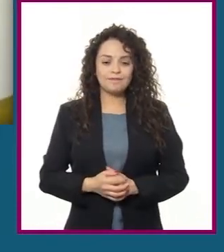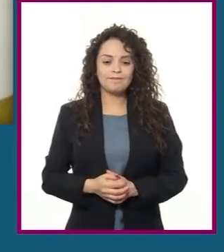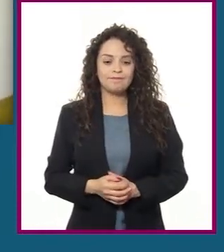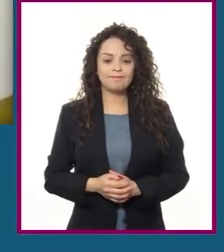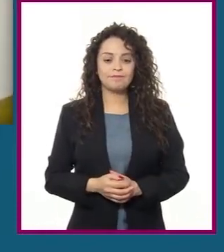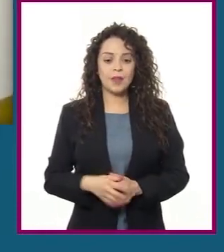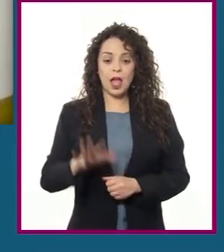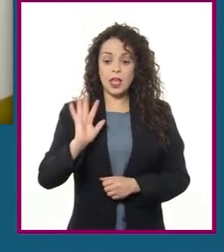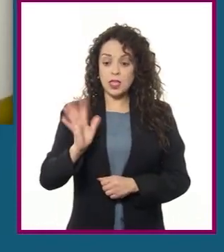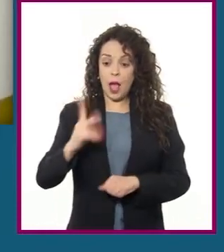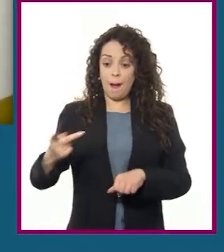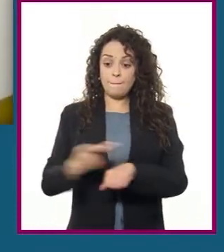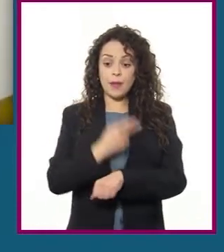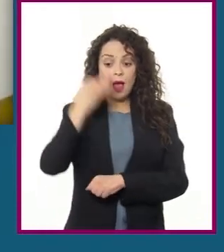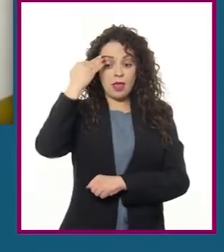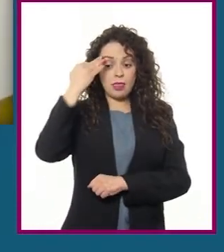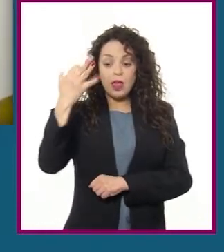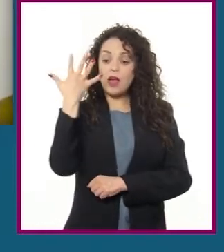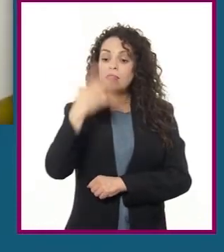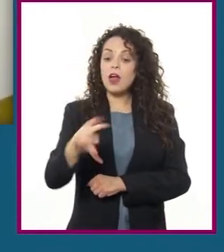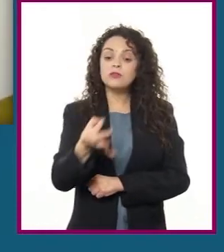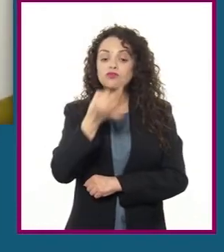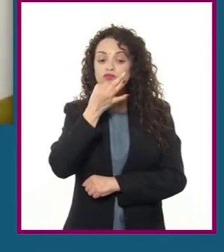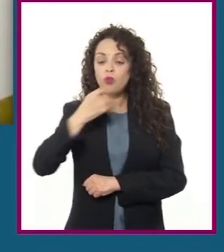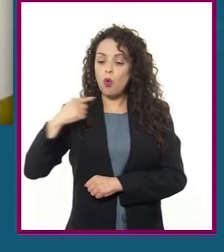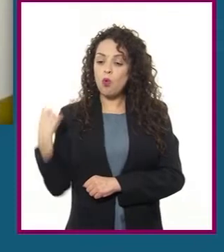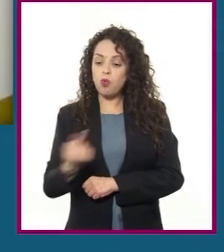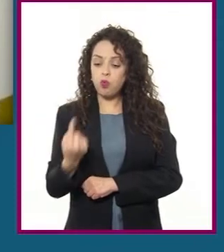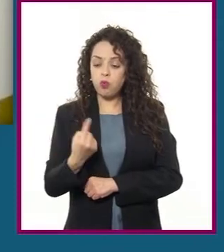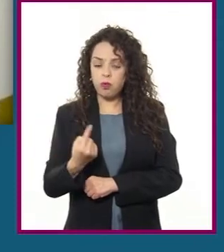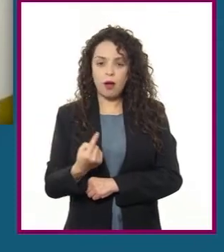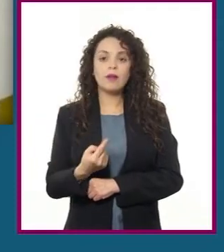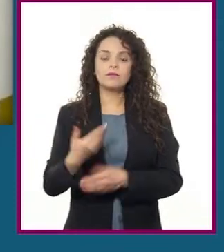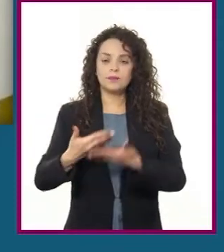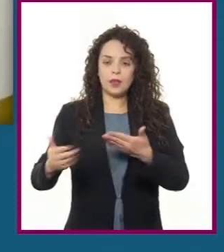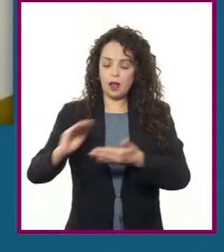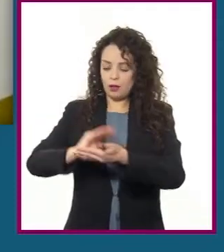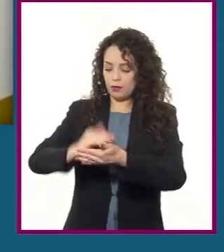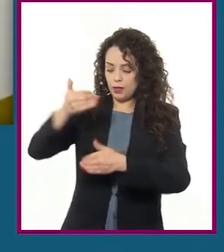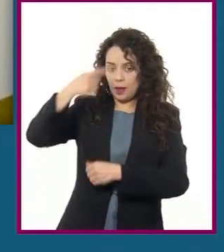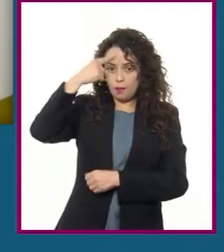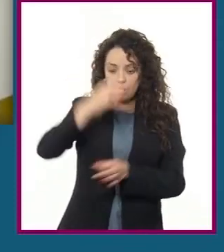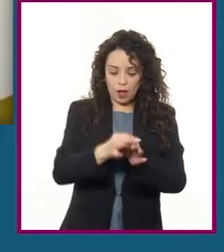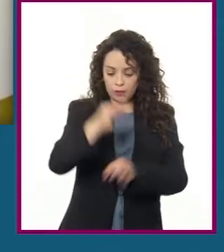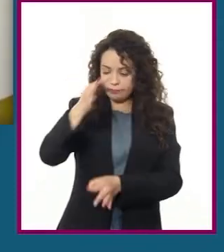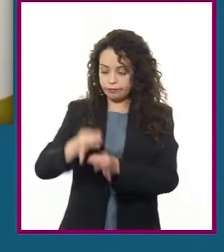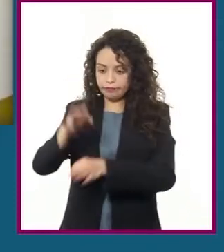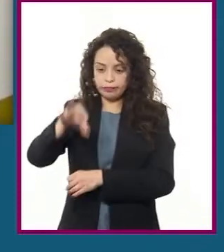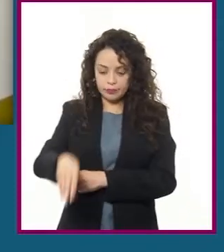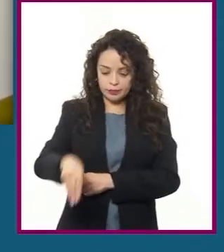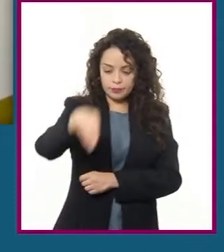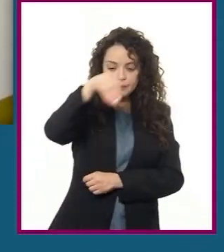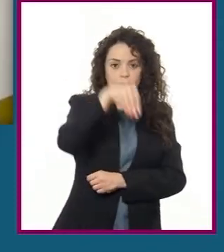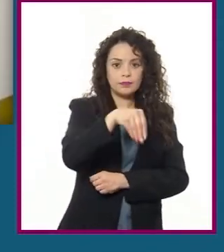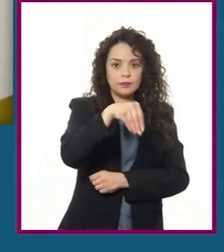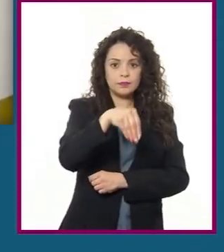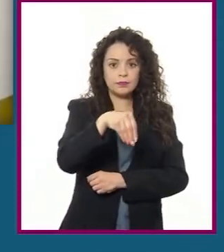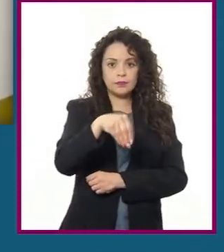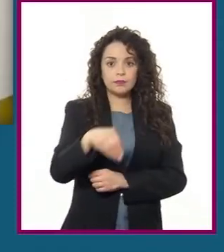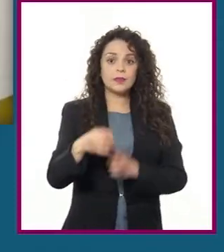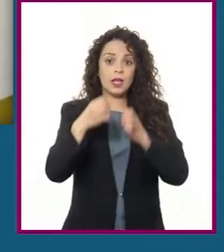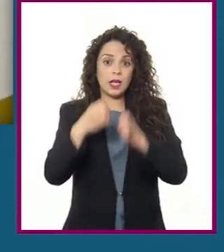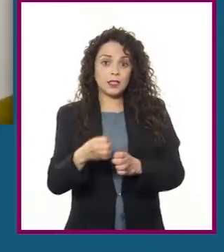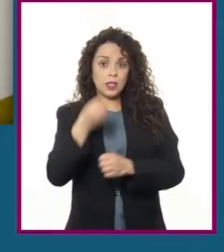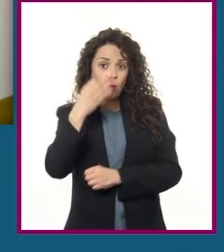Bien, pasado nuestro tiempo de 10 minutos, vamos a sacar nuestros tubos que estuvieron por 10 minutos aquí en la